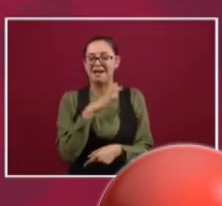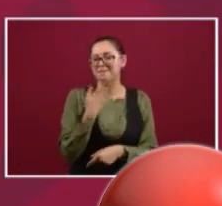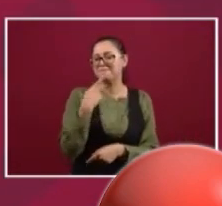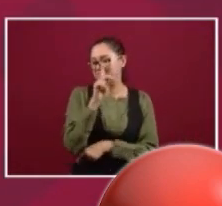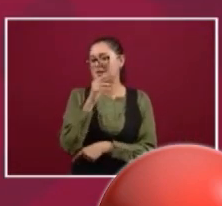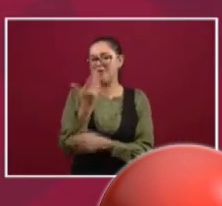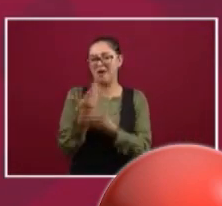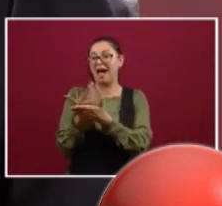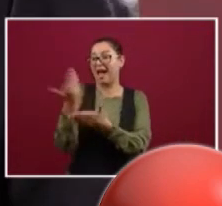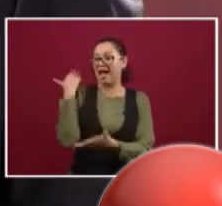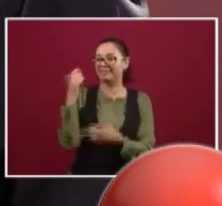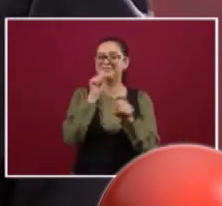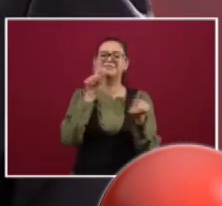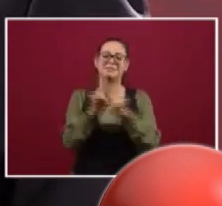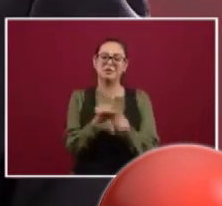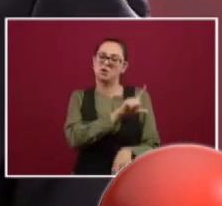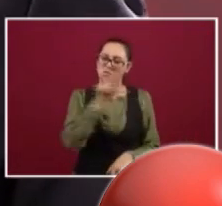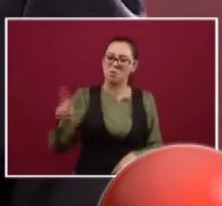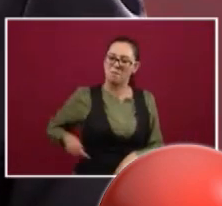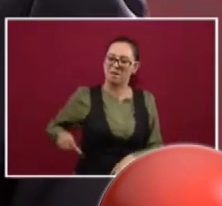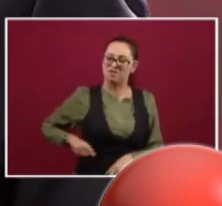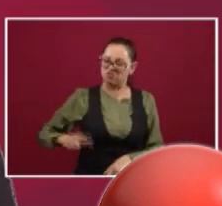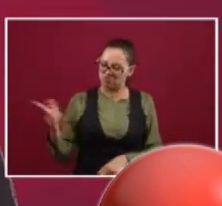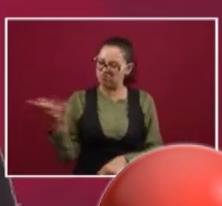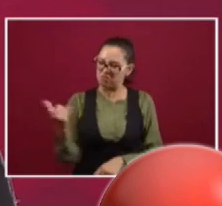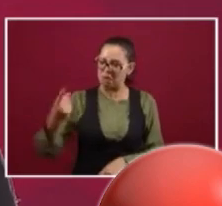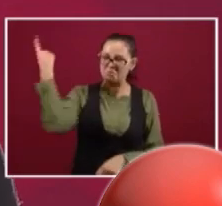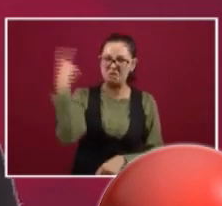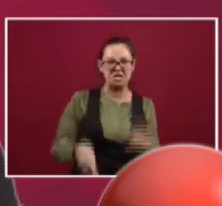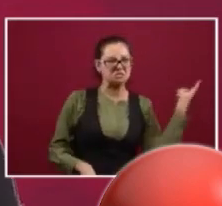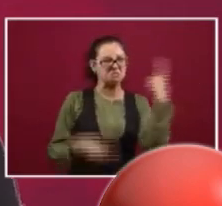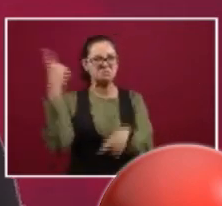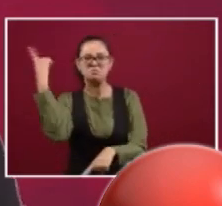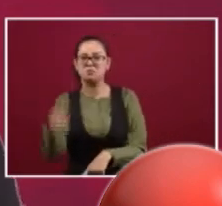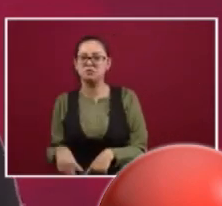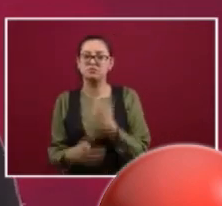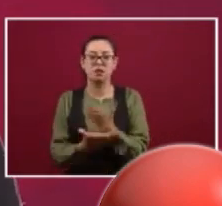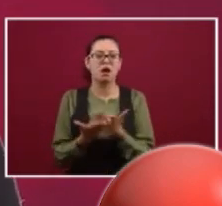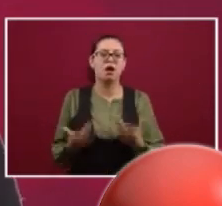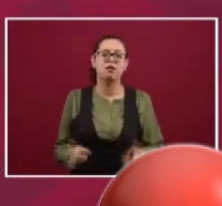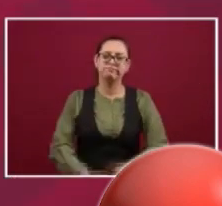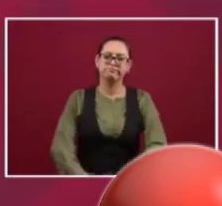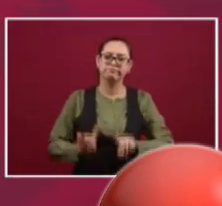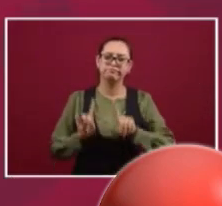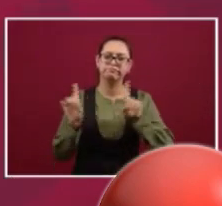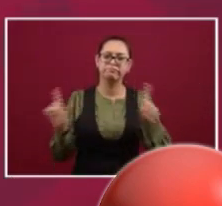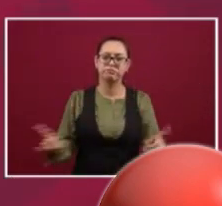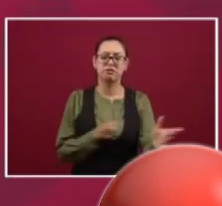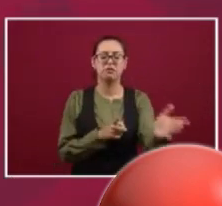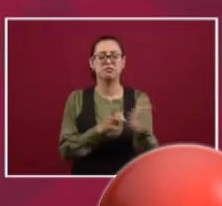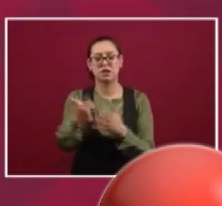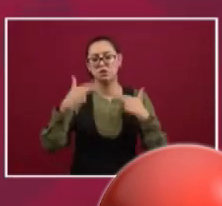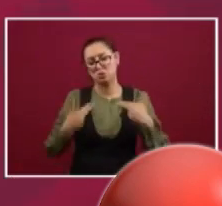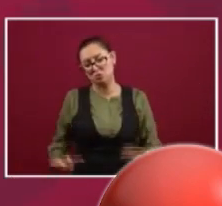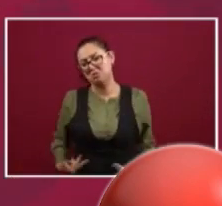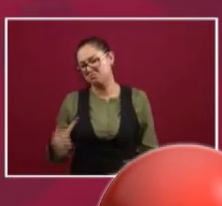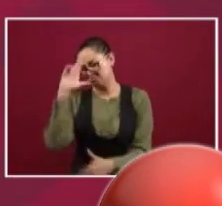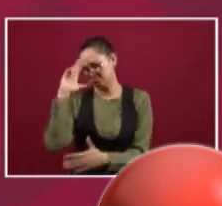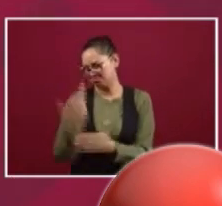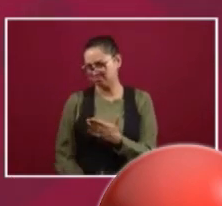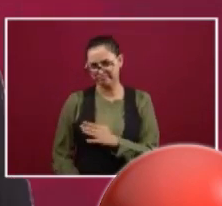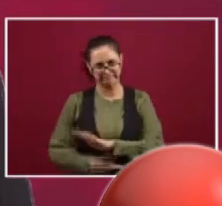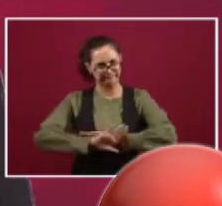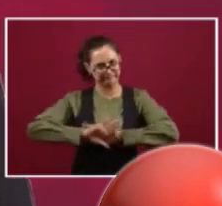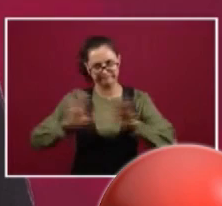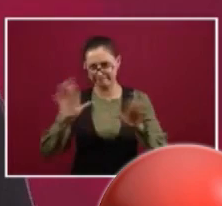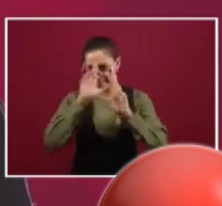el estado cuál es la diferencia ya no hay violaciones de derechos humanos